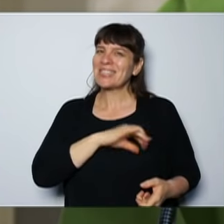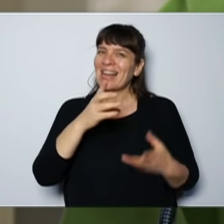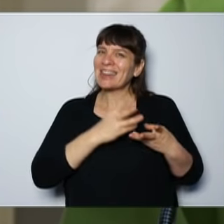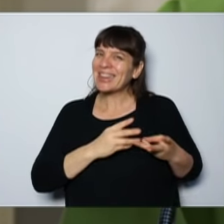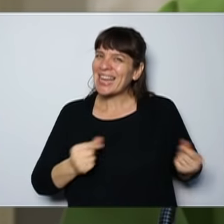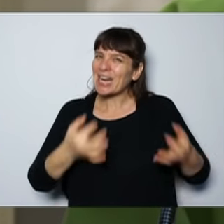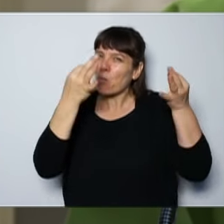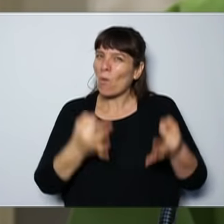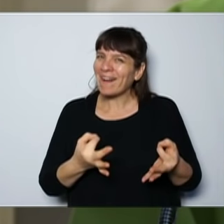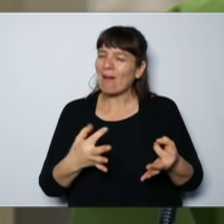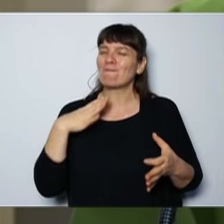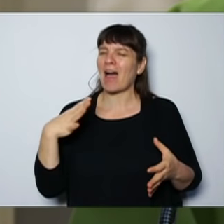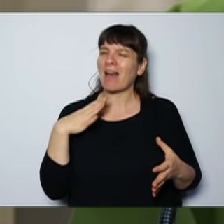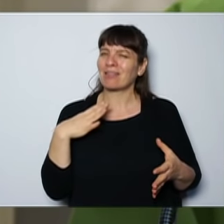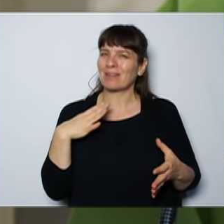en buena tierra.